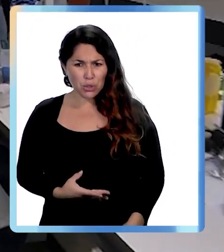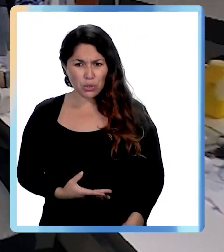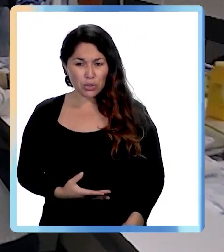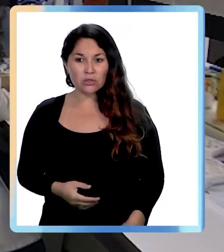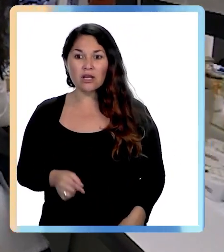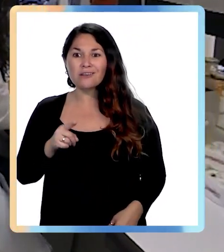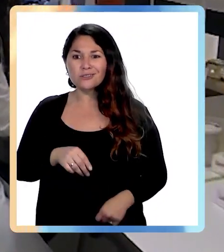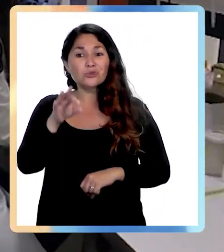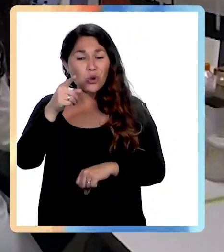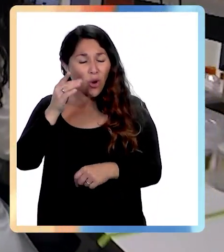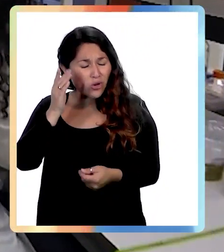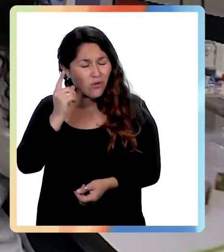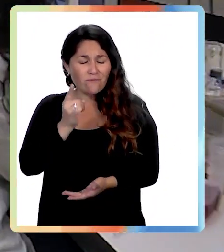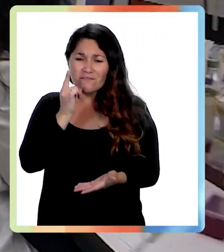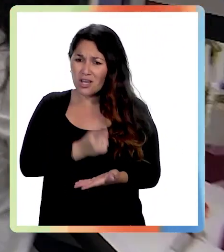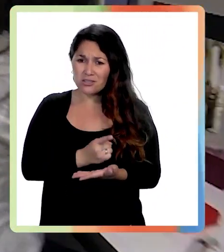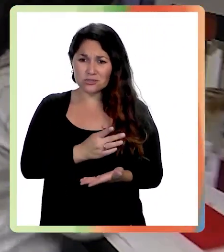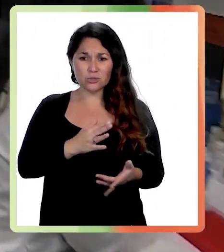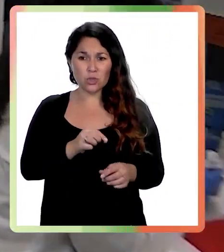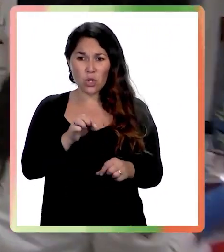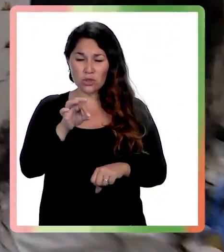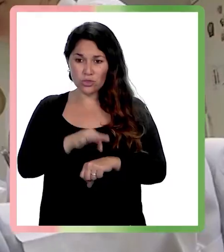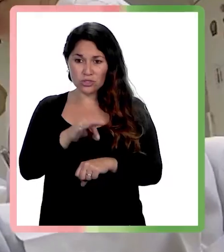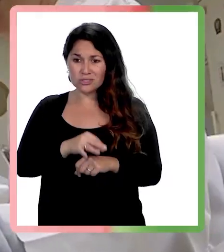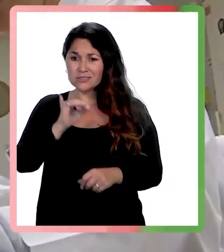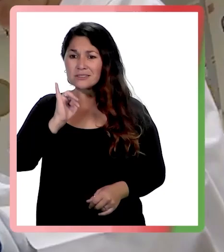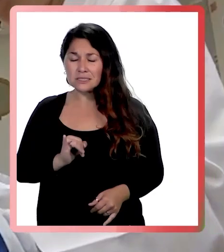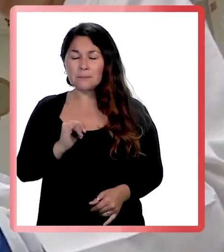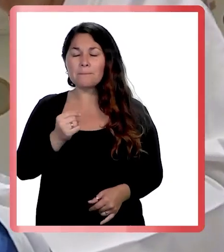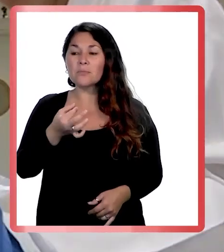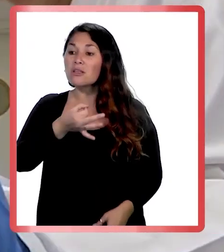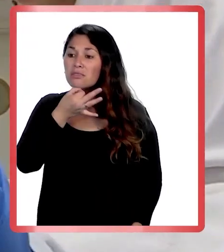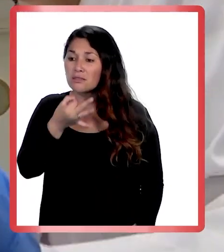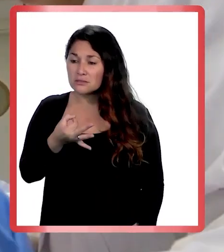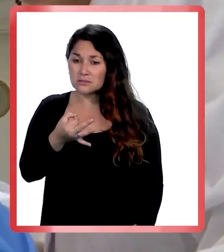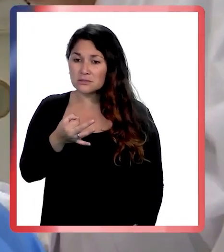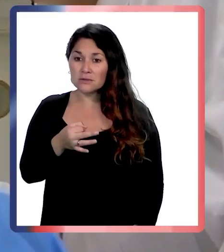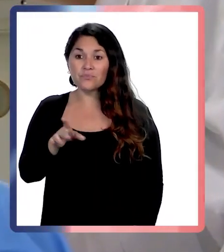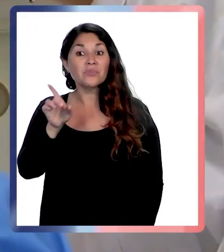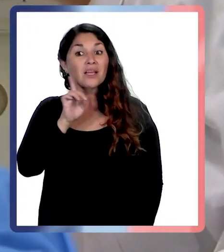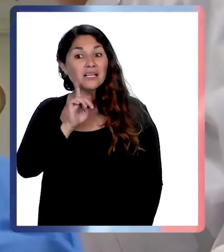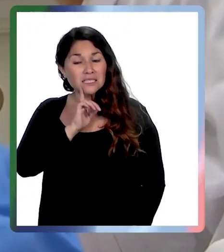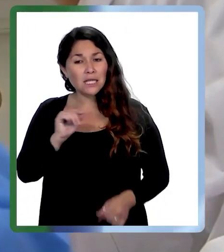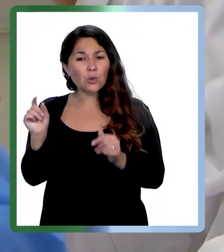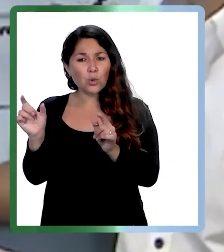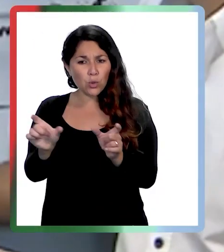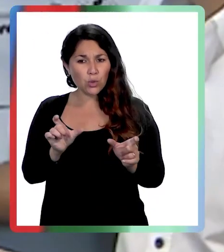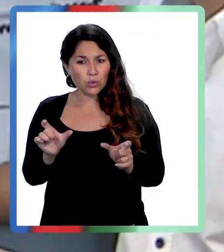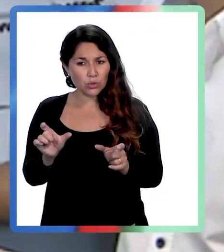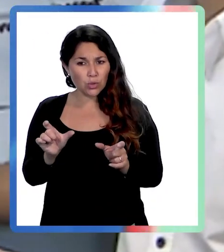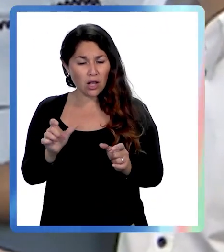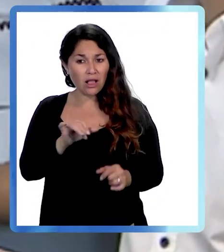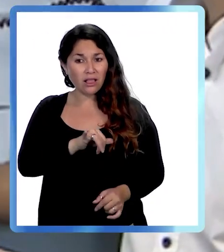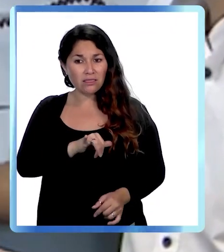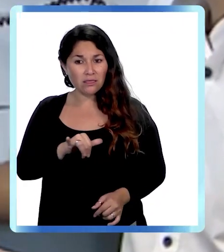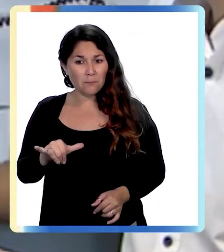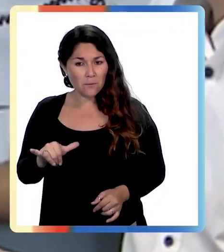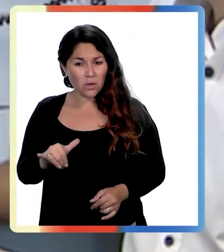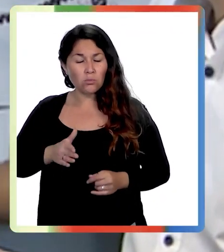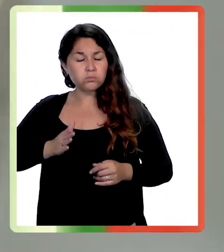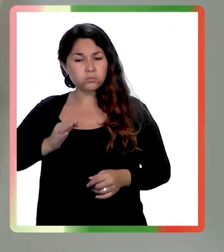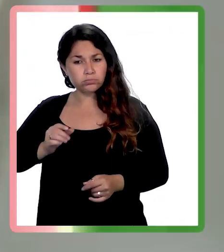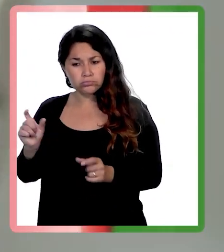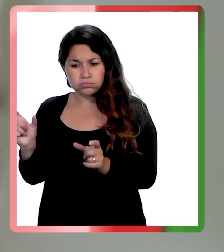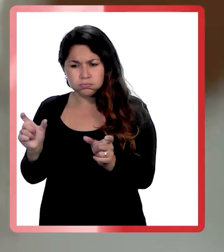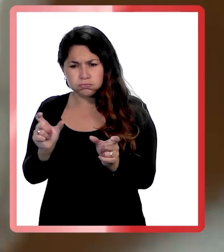la obligación de un médico, sea especialista o no especialista, es siempre decirle que tenga un control después de un